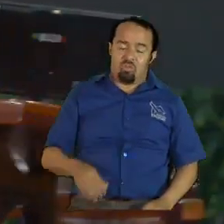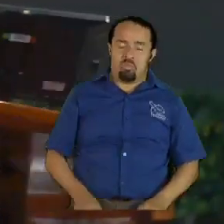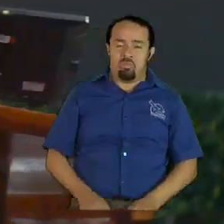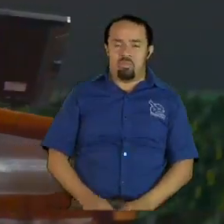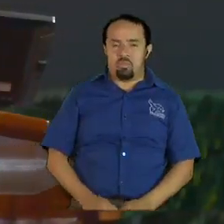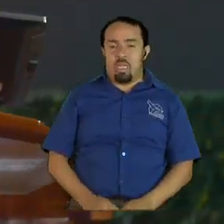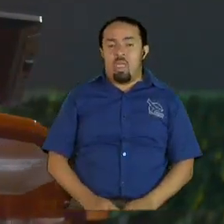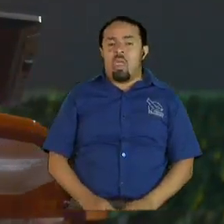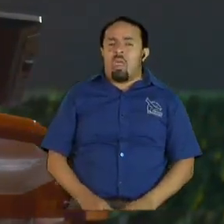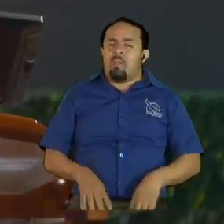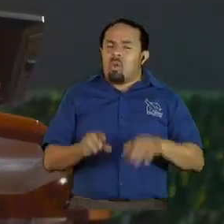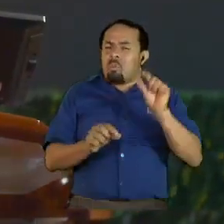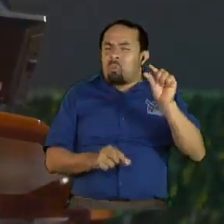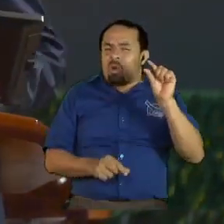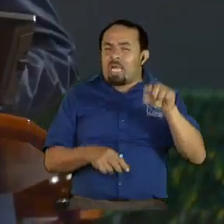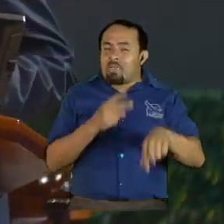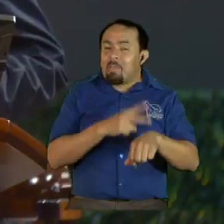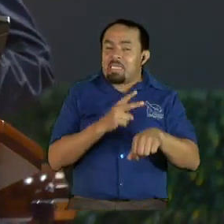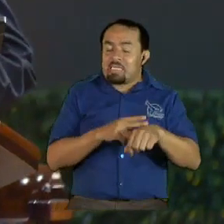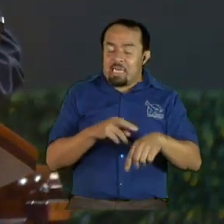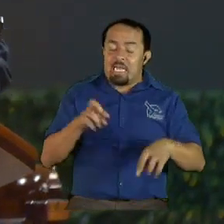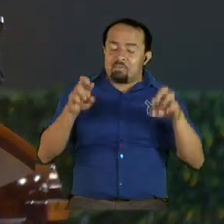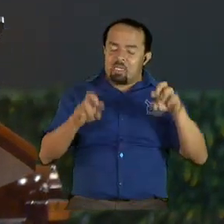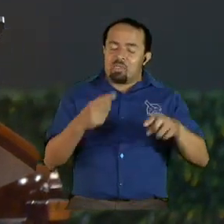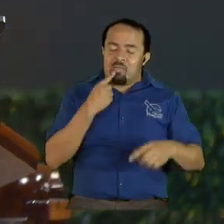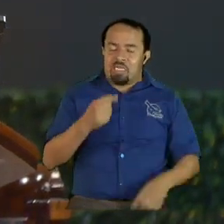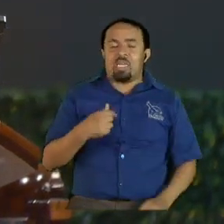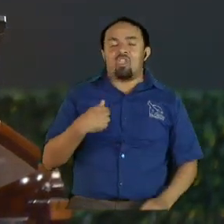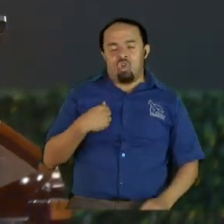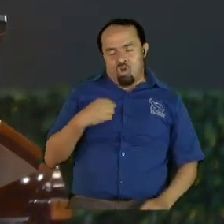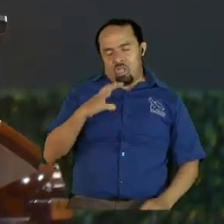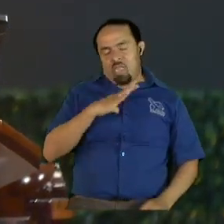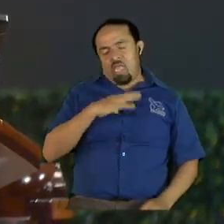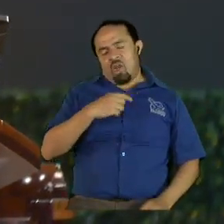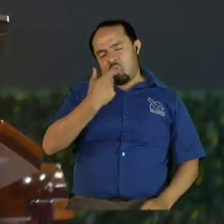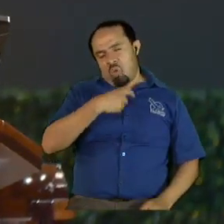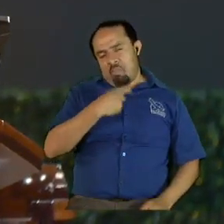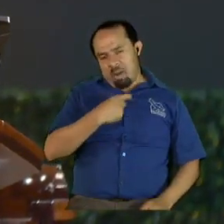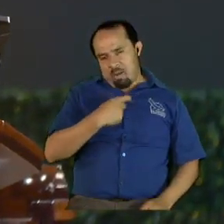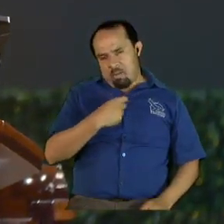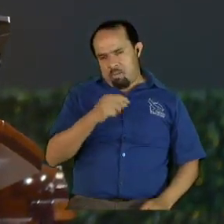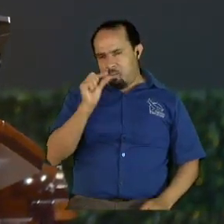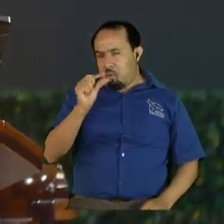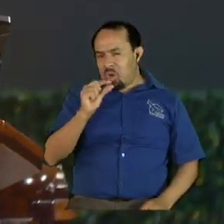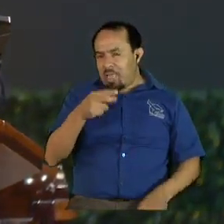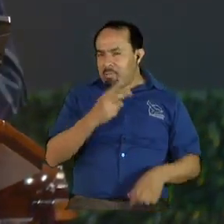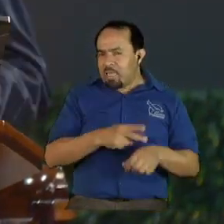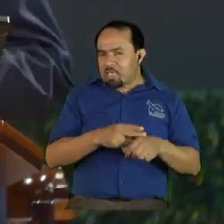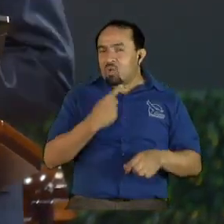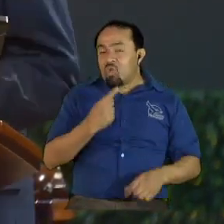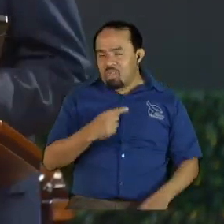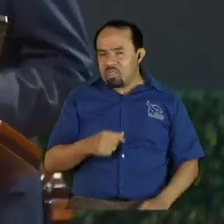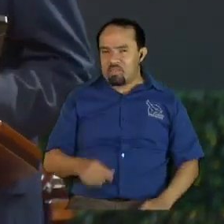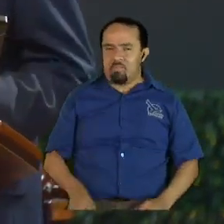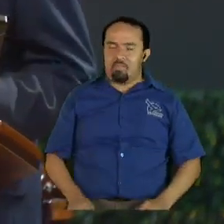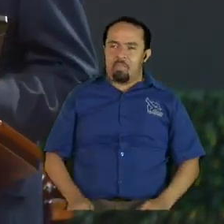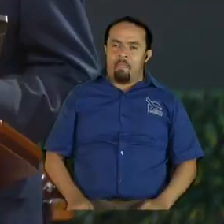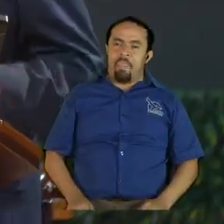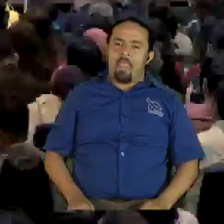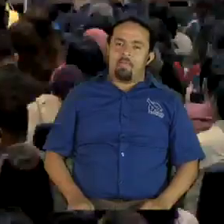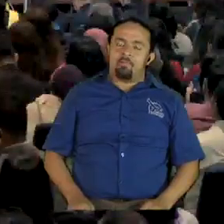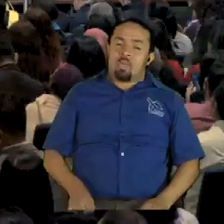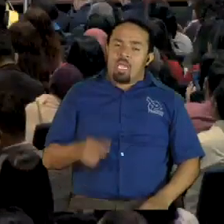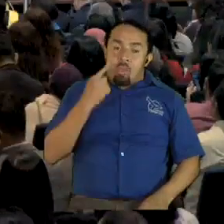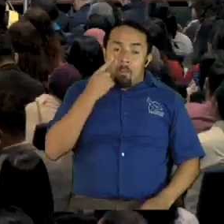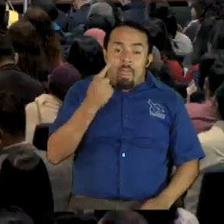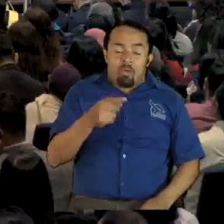la persona va a decir, realmente yo soy culpable. Eso lo vemos desde el principio, cuando Adán le echó la culpa a la mujer.